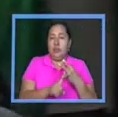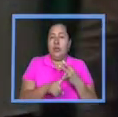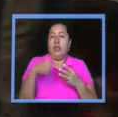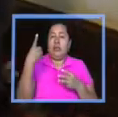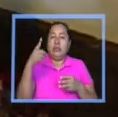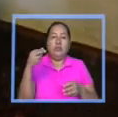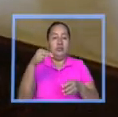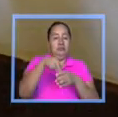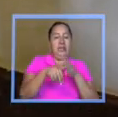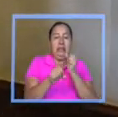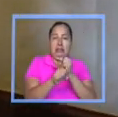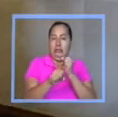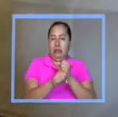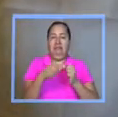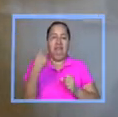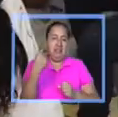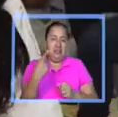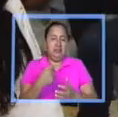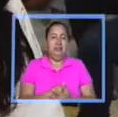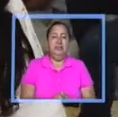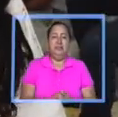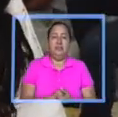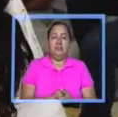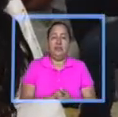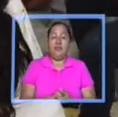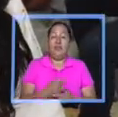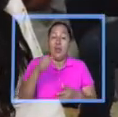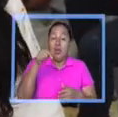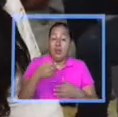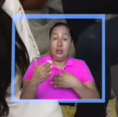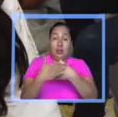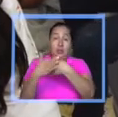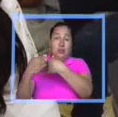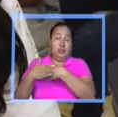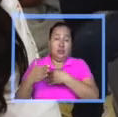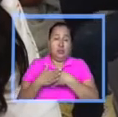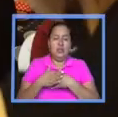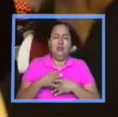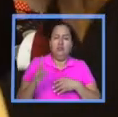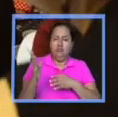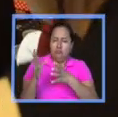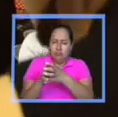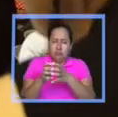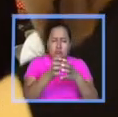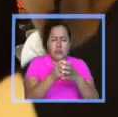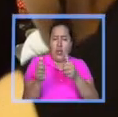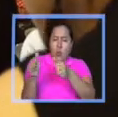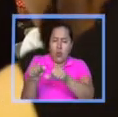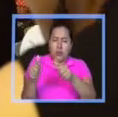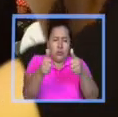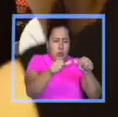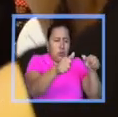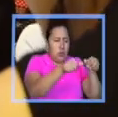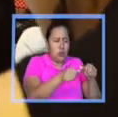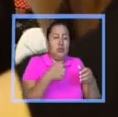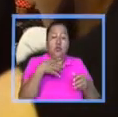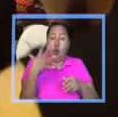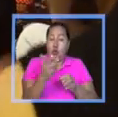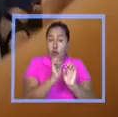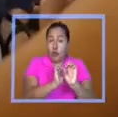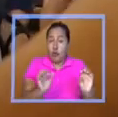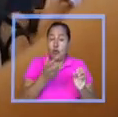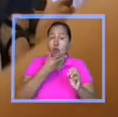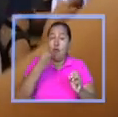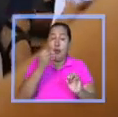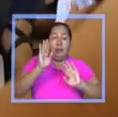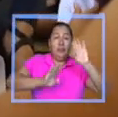adultista, que creemos que sí estamos haciendo las cosas por los niños y por las niñas, pero de repente desde cosas pequeñas